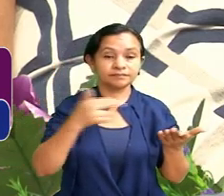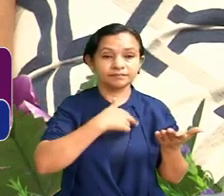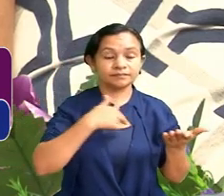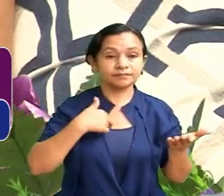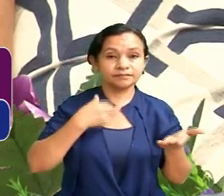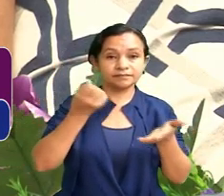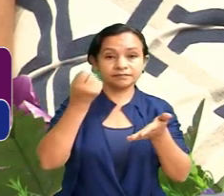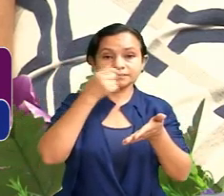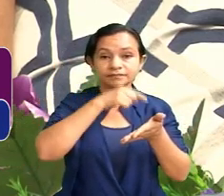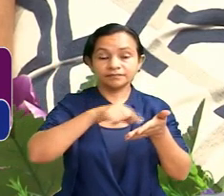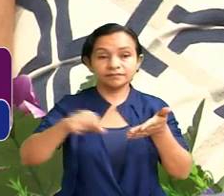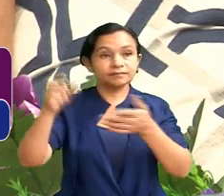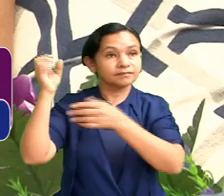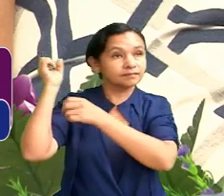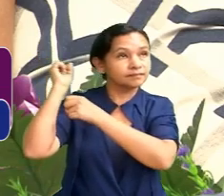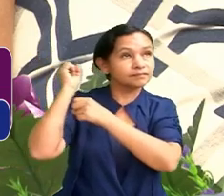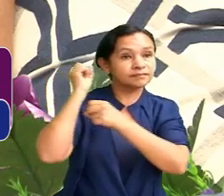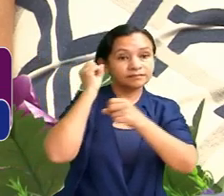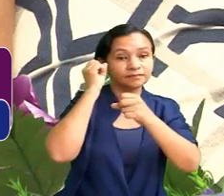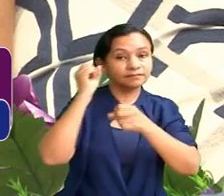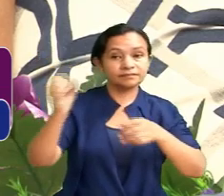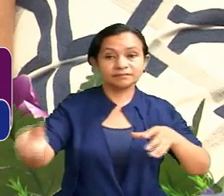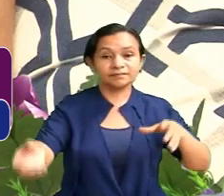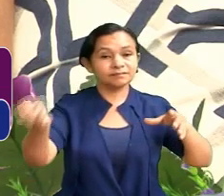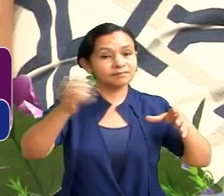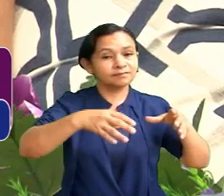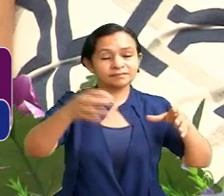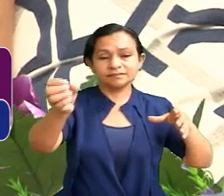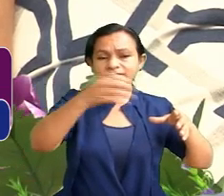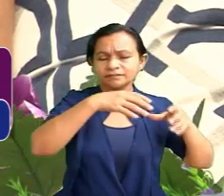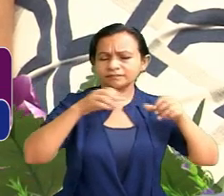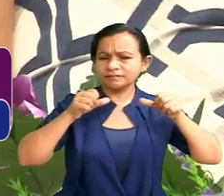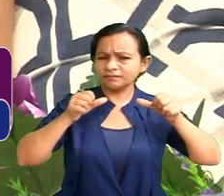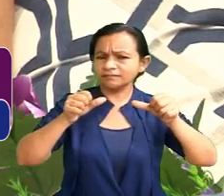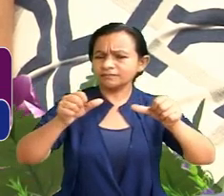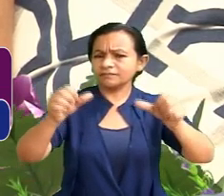santa el plan de recolección de basura domiciliaria sigue